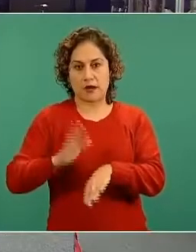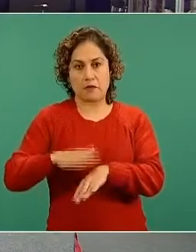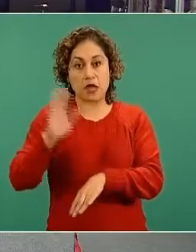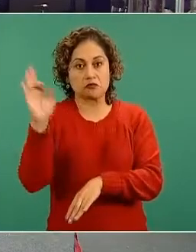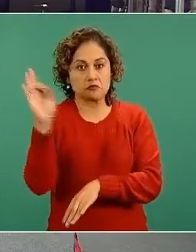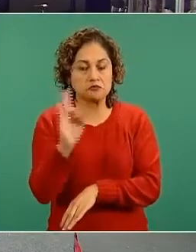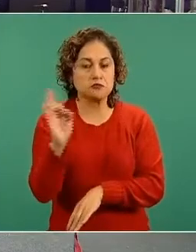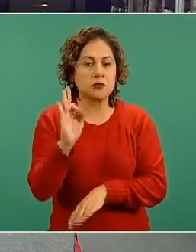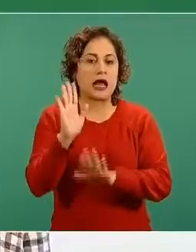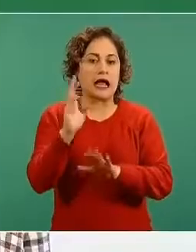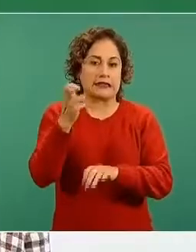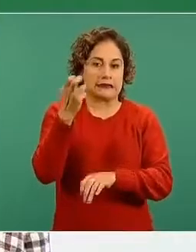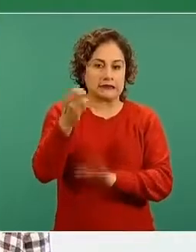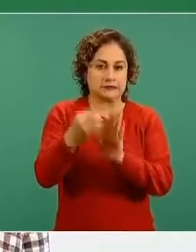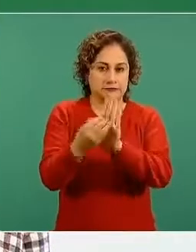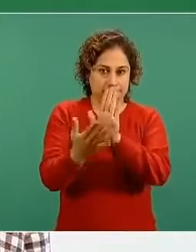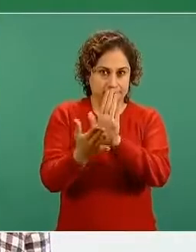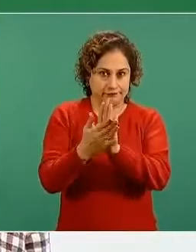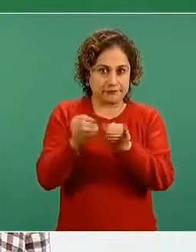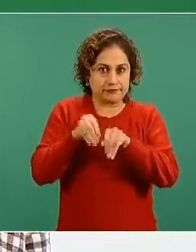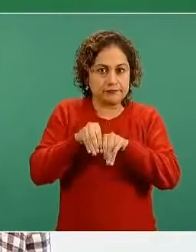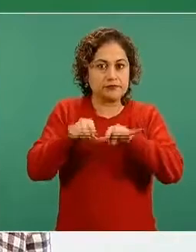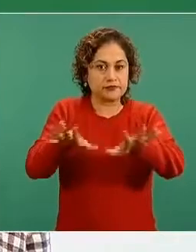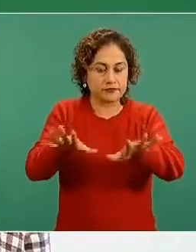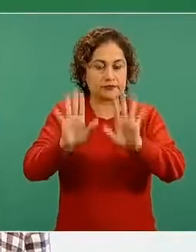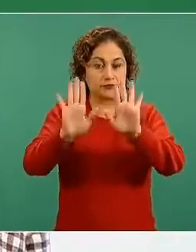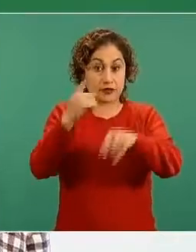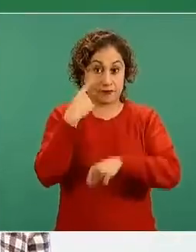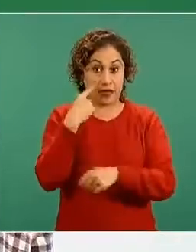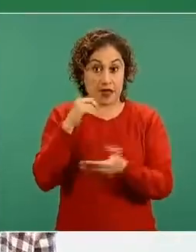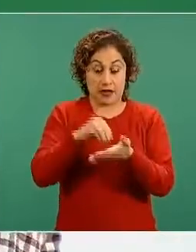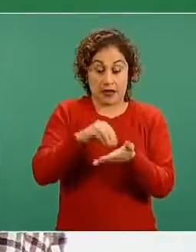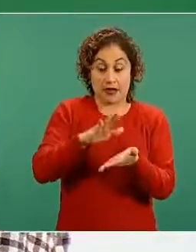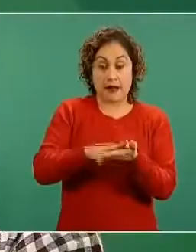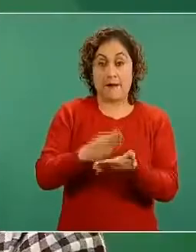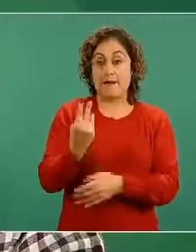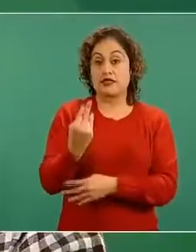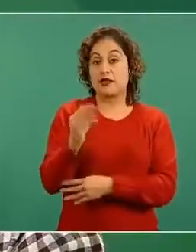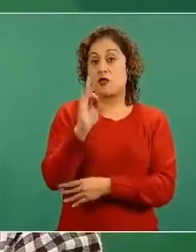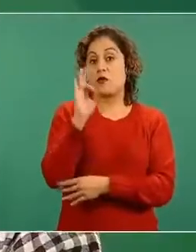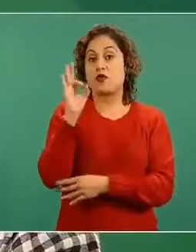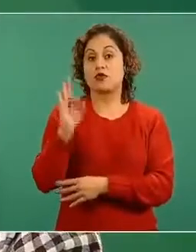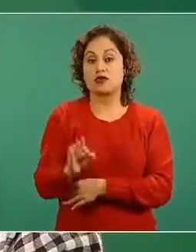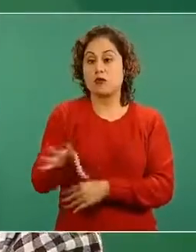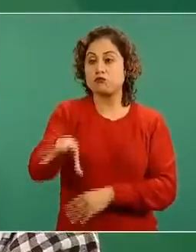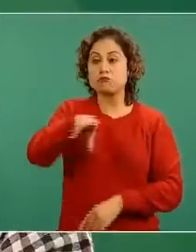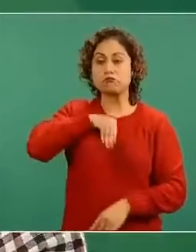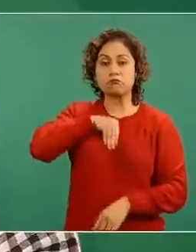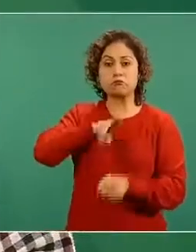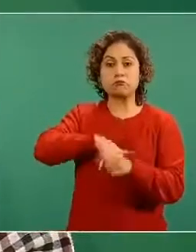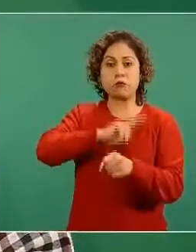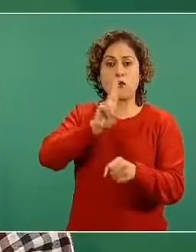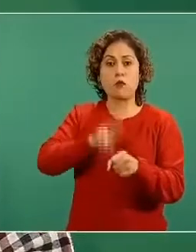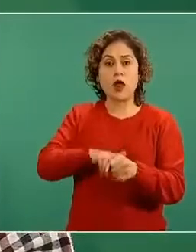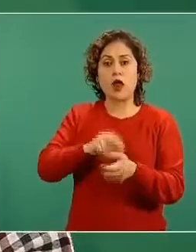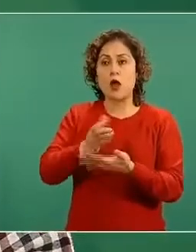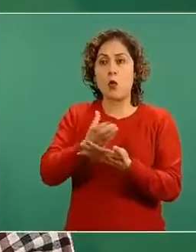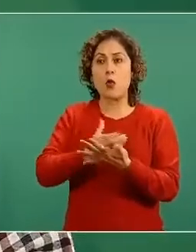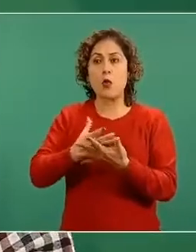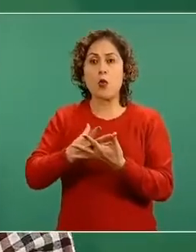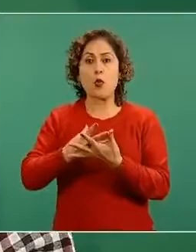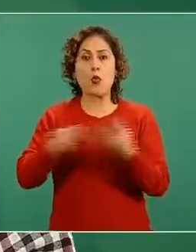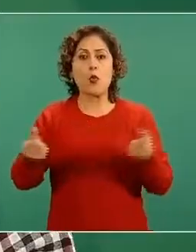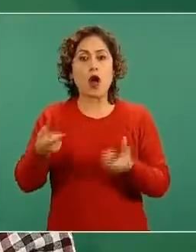diciembre. Entonces 25% por infección natural y el restante se irá aumentando de